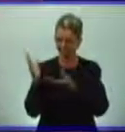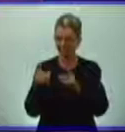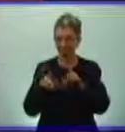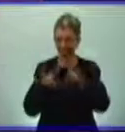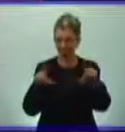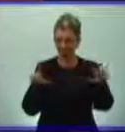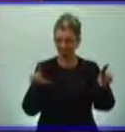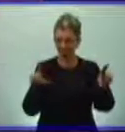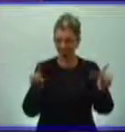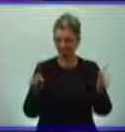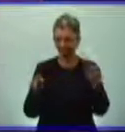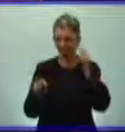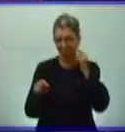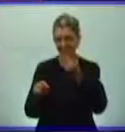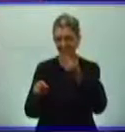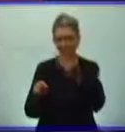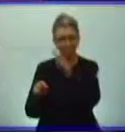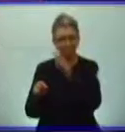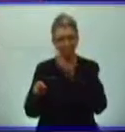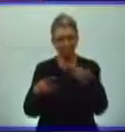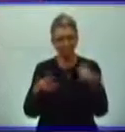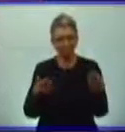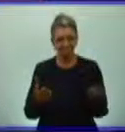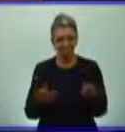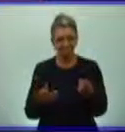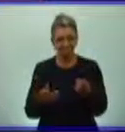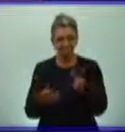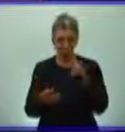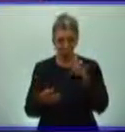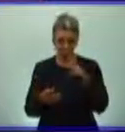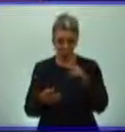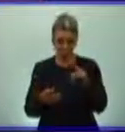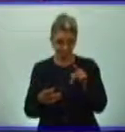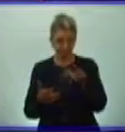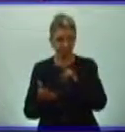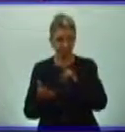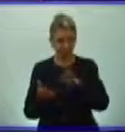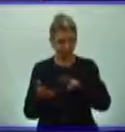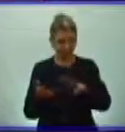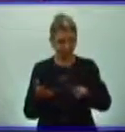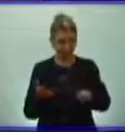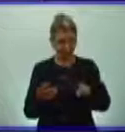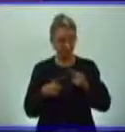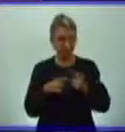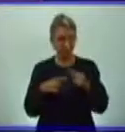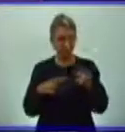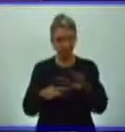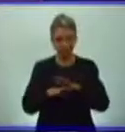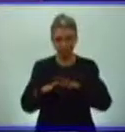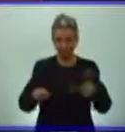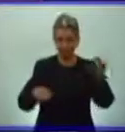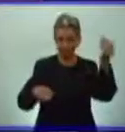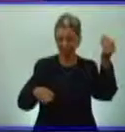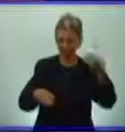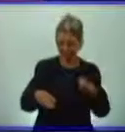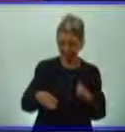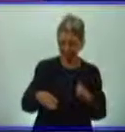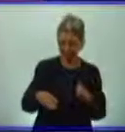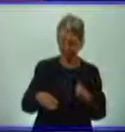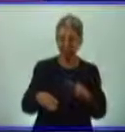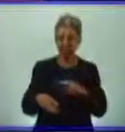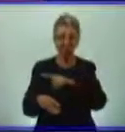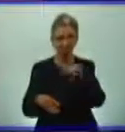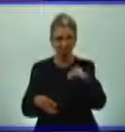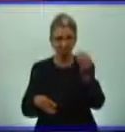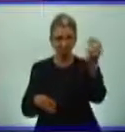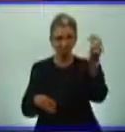nuestro apóstol José Martín, la cual les pido a los alumnos que la lean, porque ya yo estoy seguro de que ustedes saben